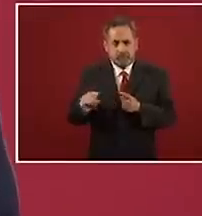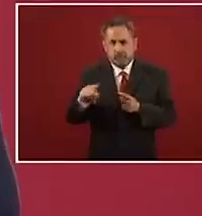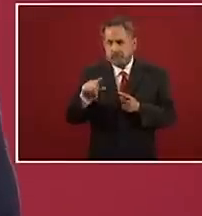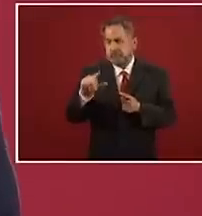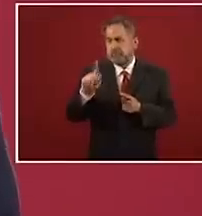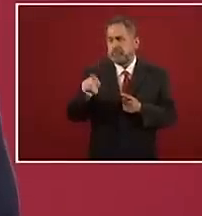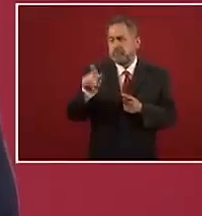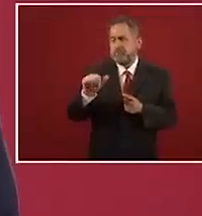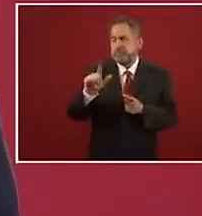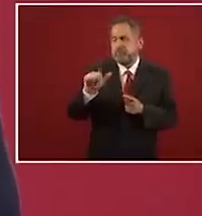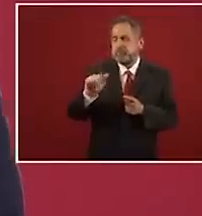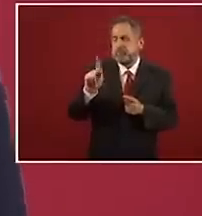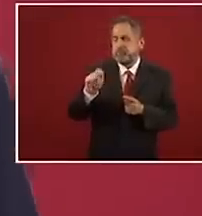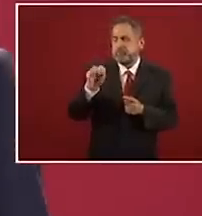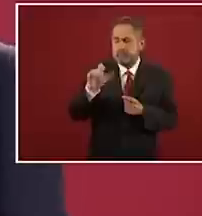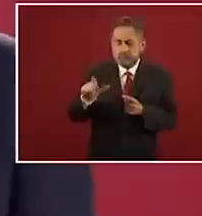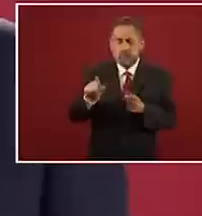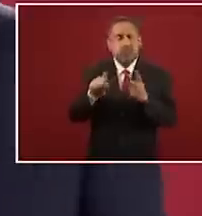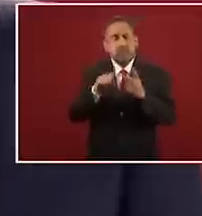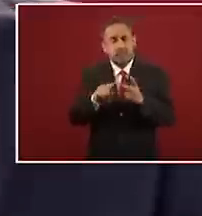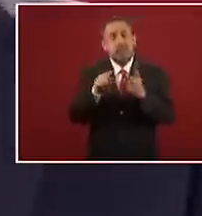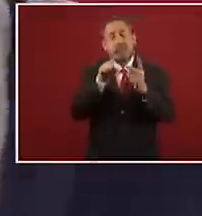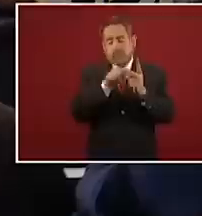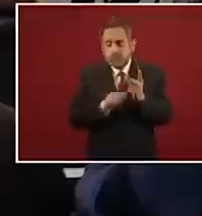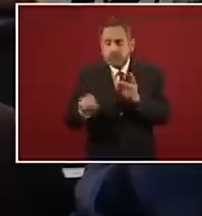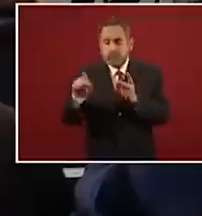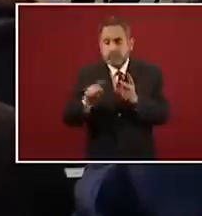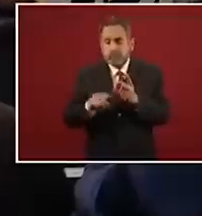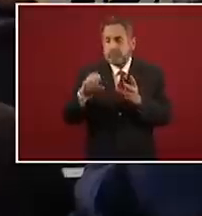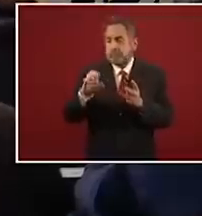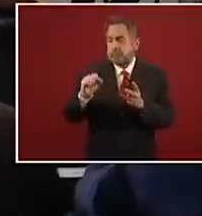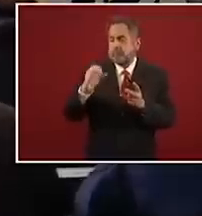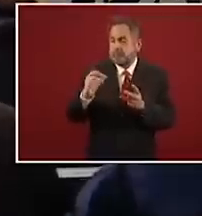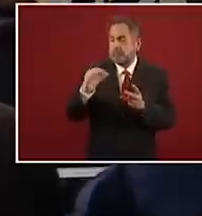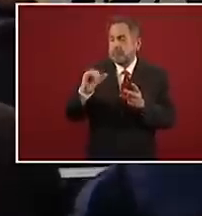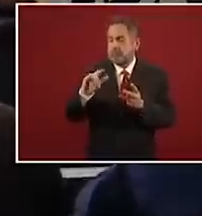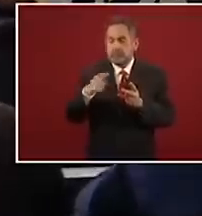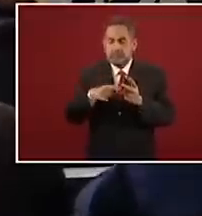Calakmul y Calakmul otra vez Escárcega.